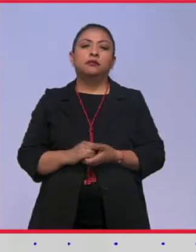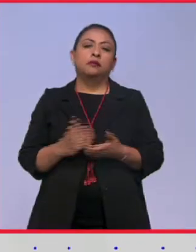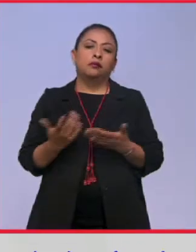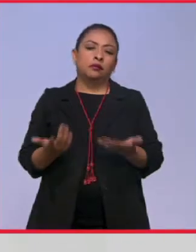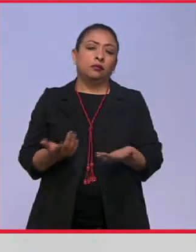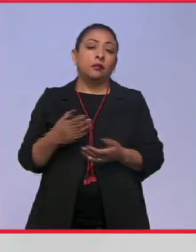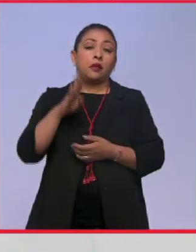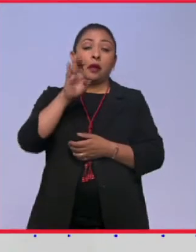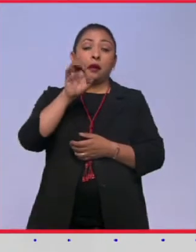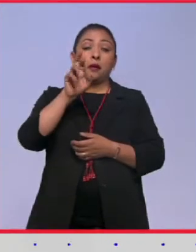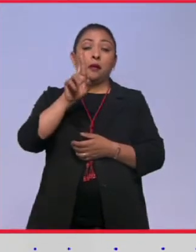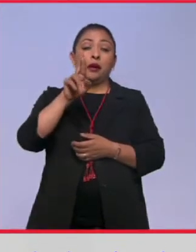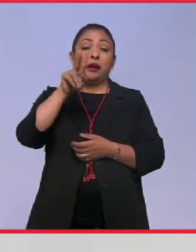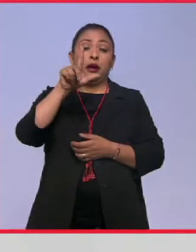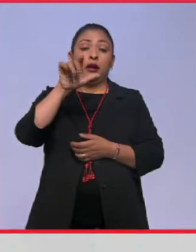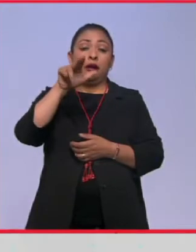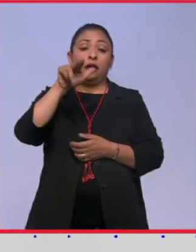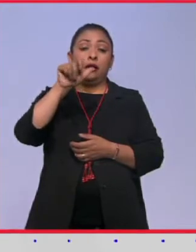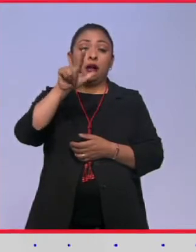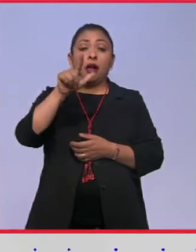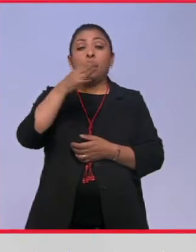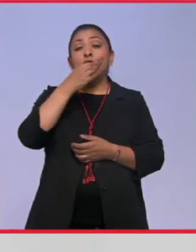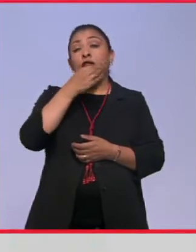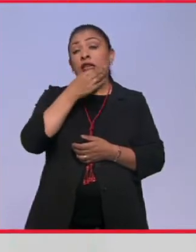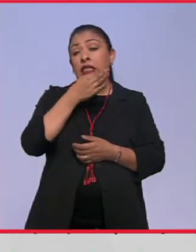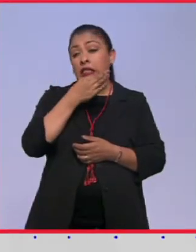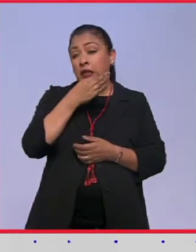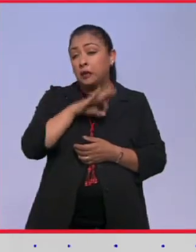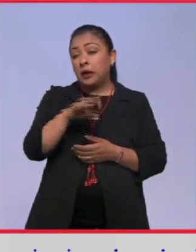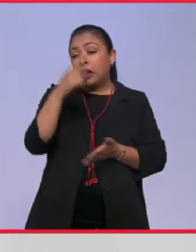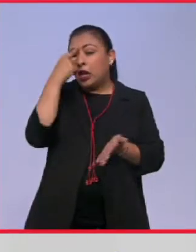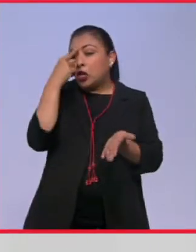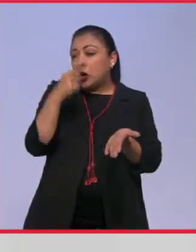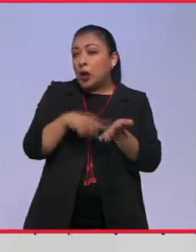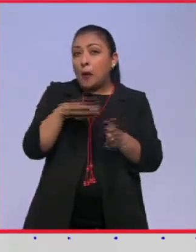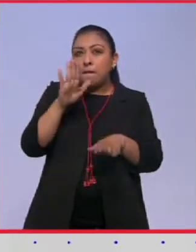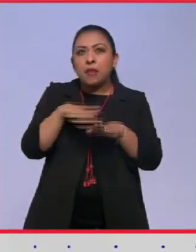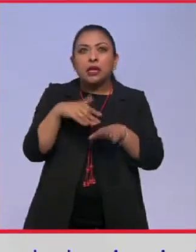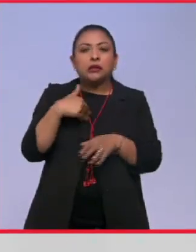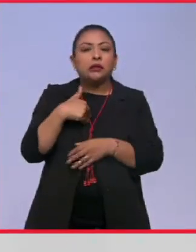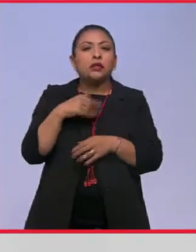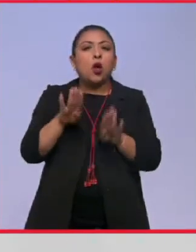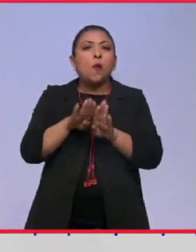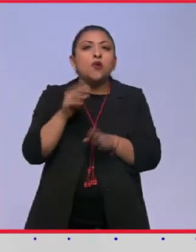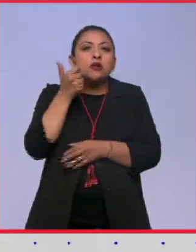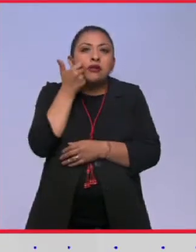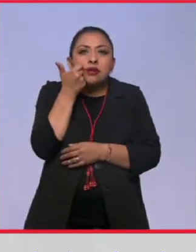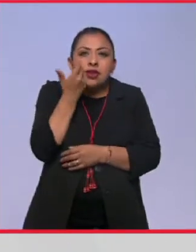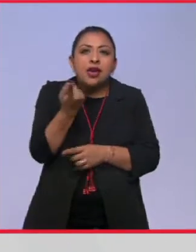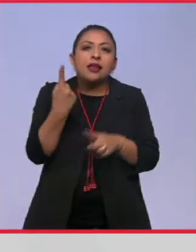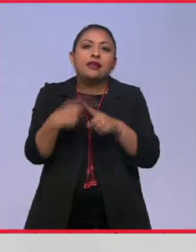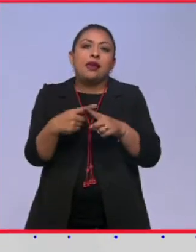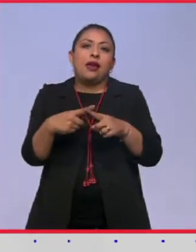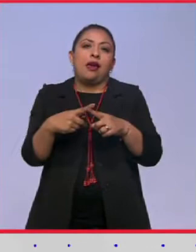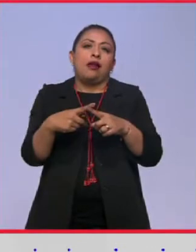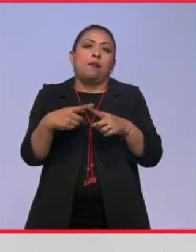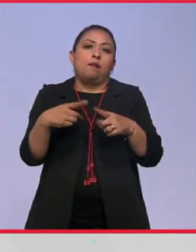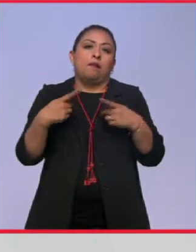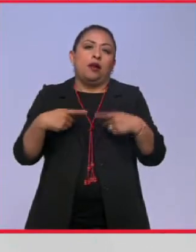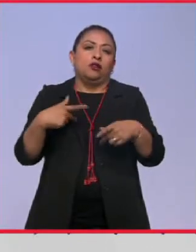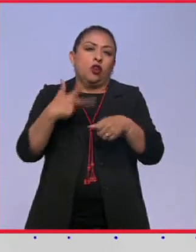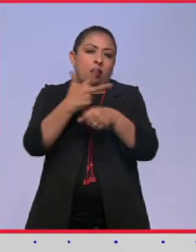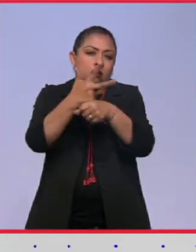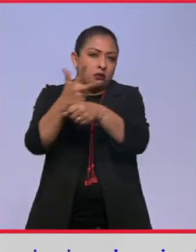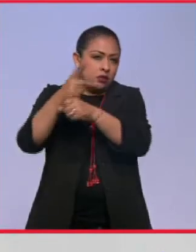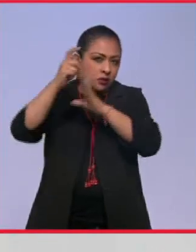Bueno, la Berlinal es un festival, yo creo que de los más codiciados por los cineastas. Y digamos de